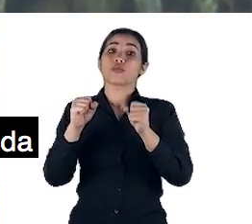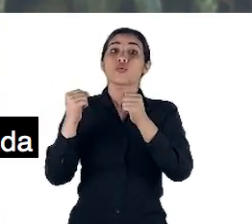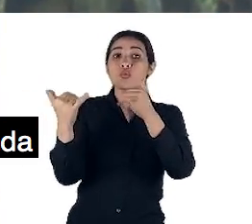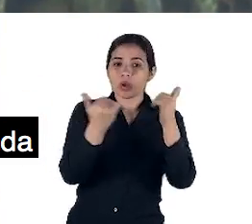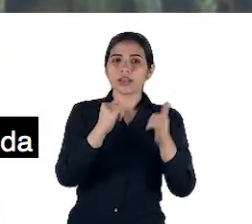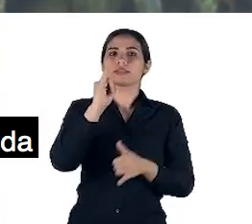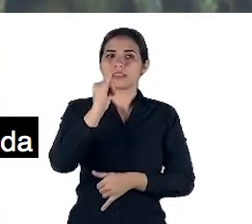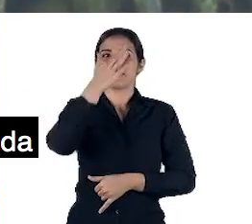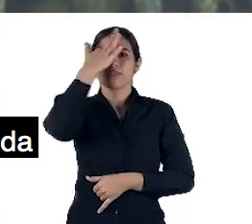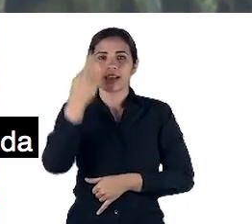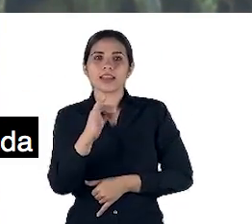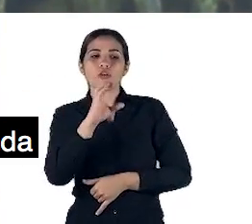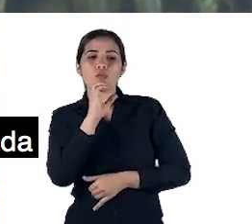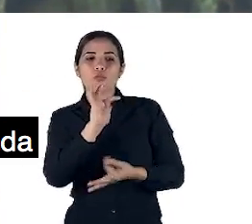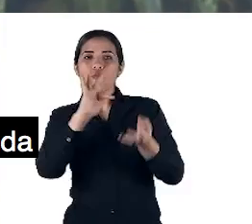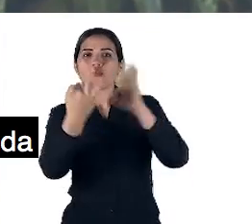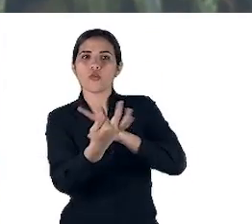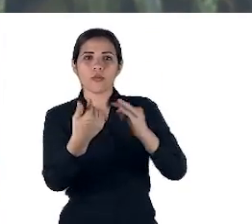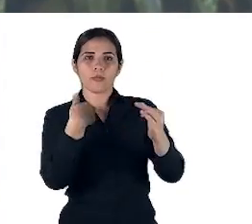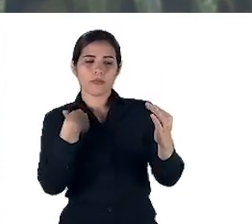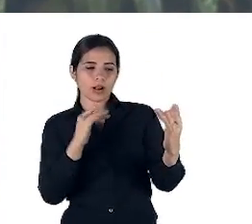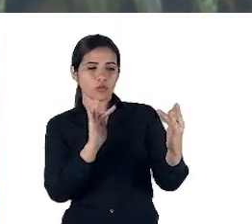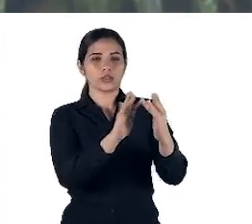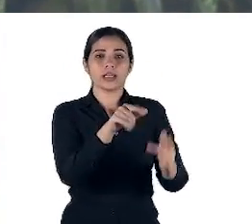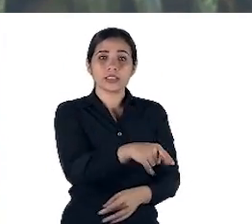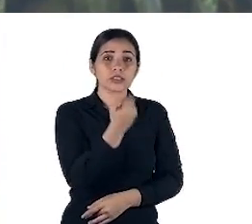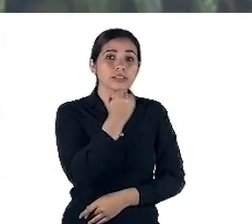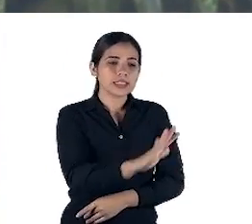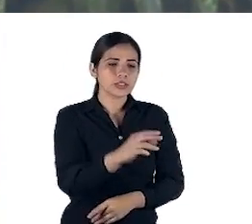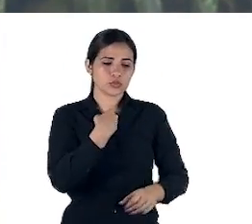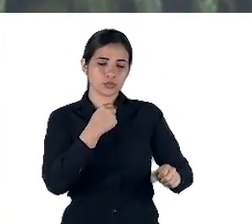directo para que el niño aprenda el autocuidado.